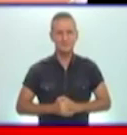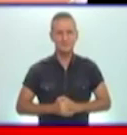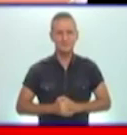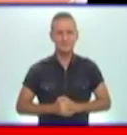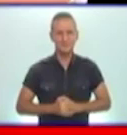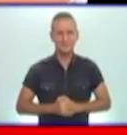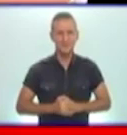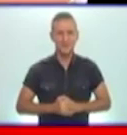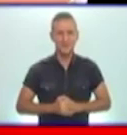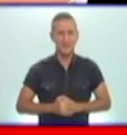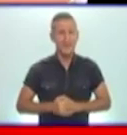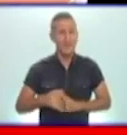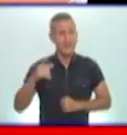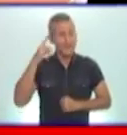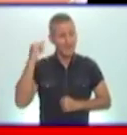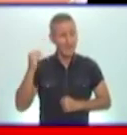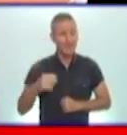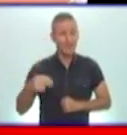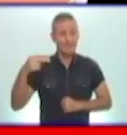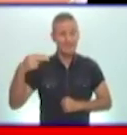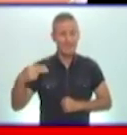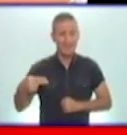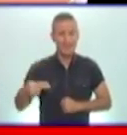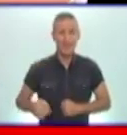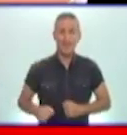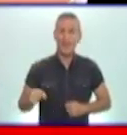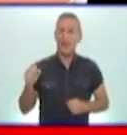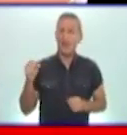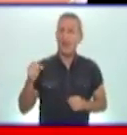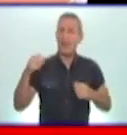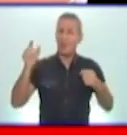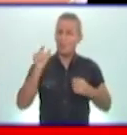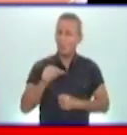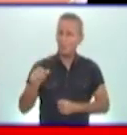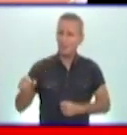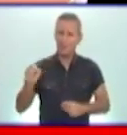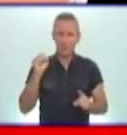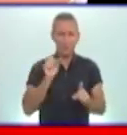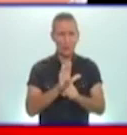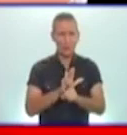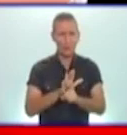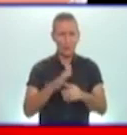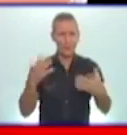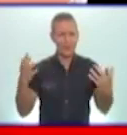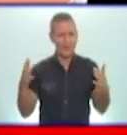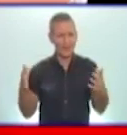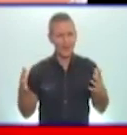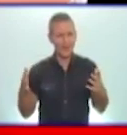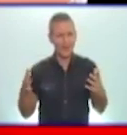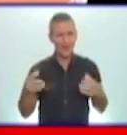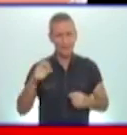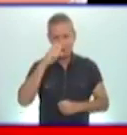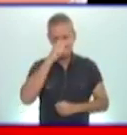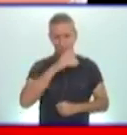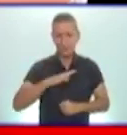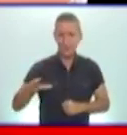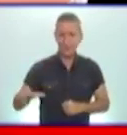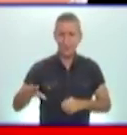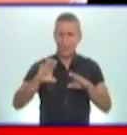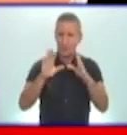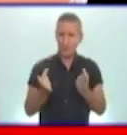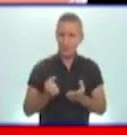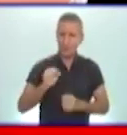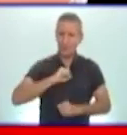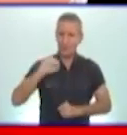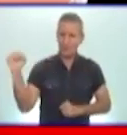Si la humanidad comienza en las manos de los niños, el mundo está a salvo. De inmediato, vamos